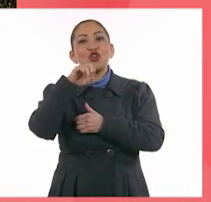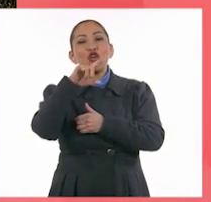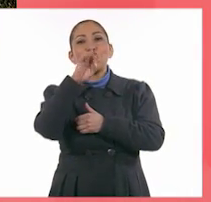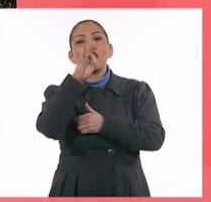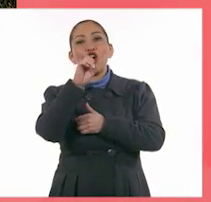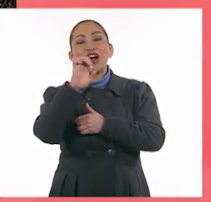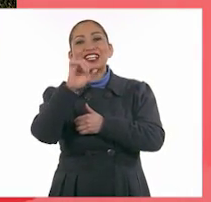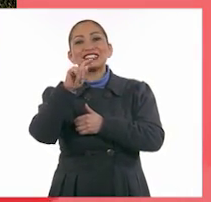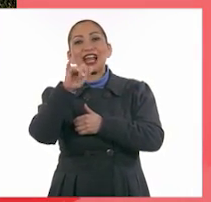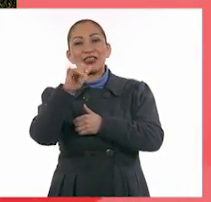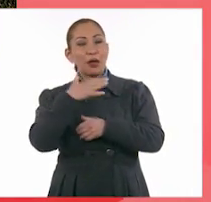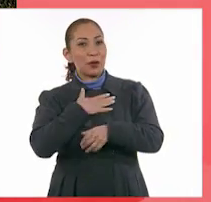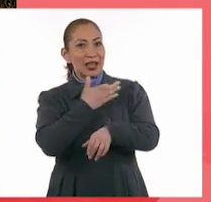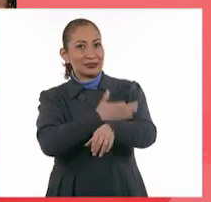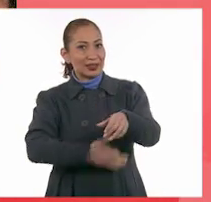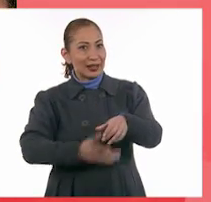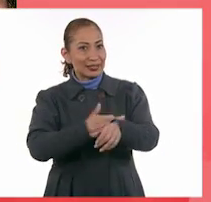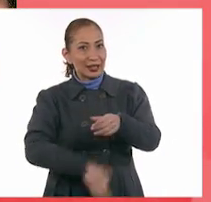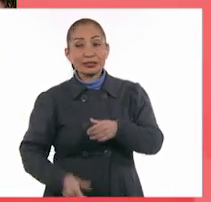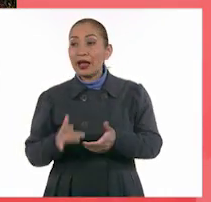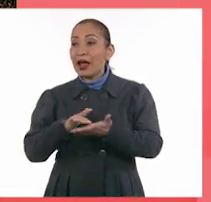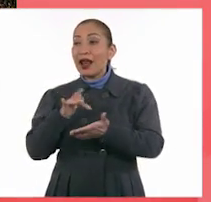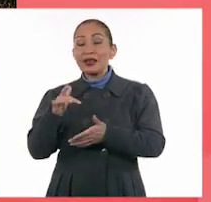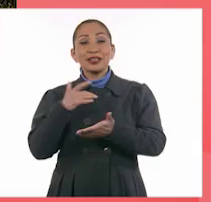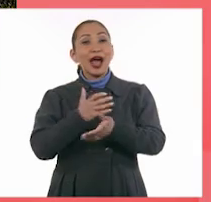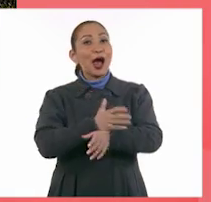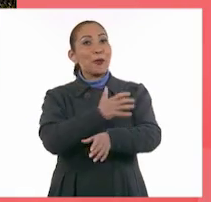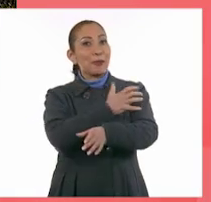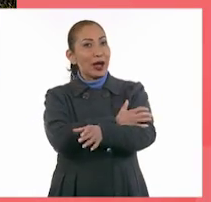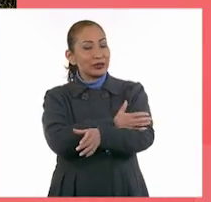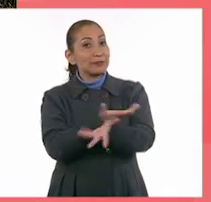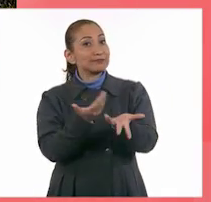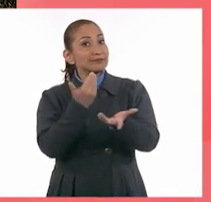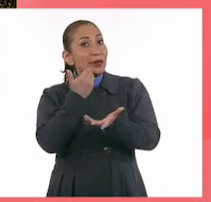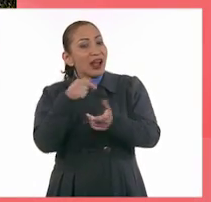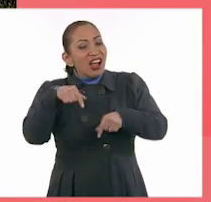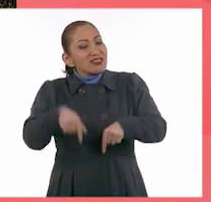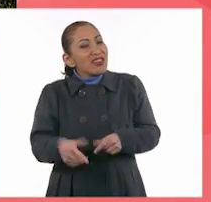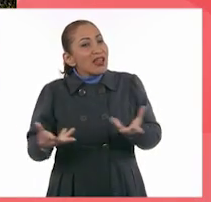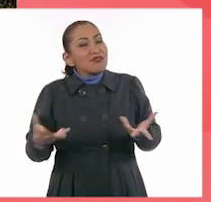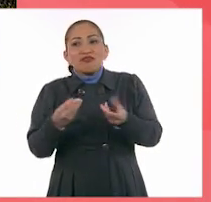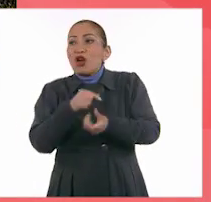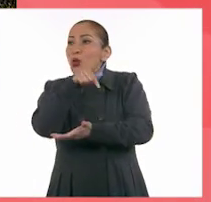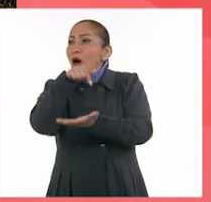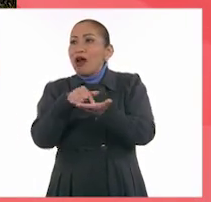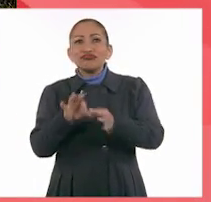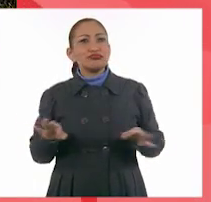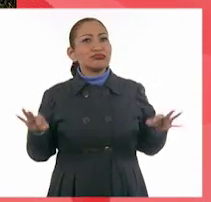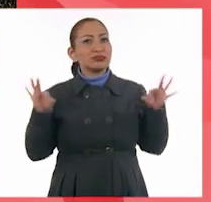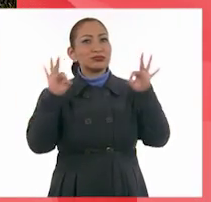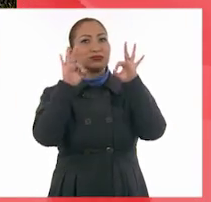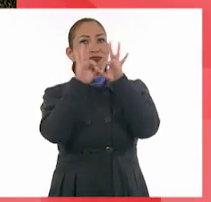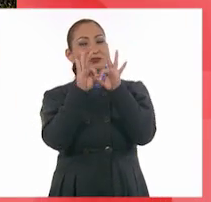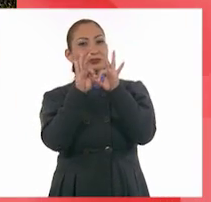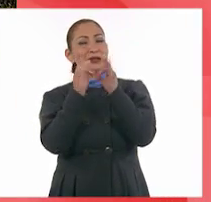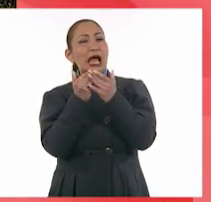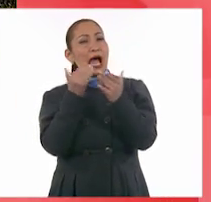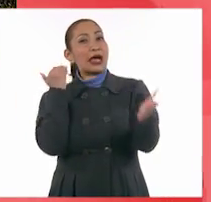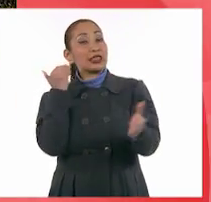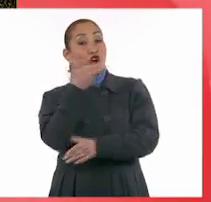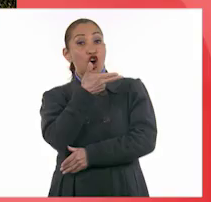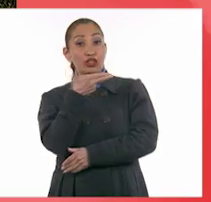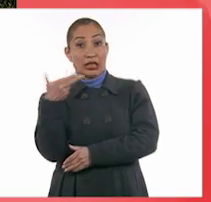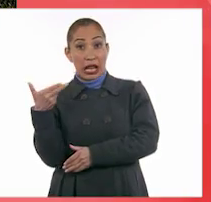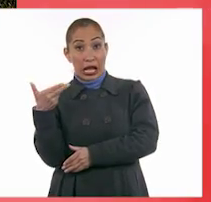Muy buenas tardes. Buenas tardes, ¿qué tal? Gracias por acompañarnos y bueno, pues aquí estamos en un lugar emblemático, antes